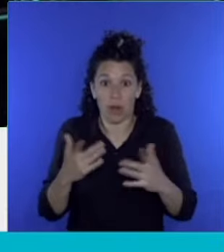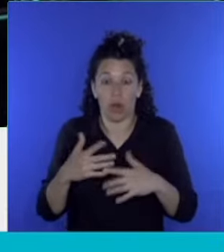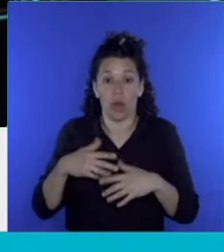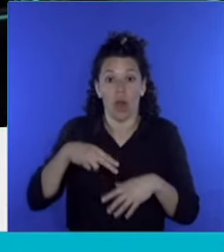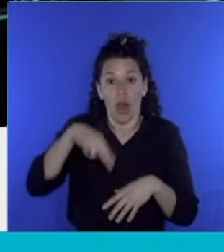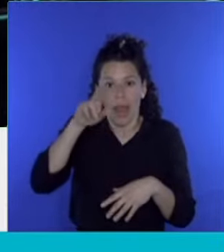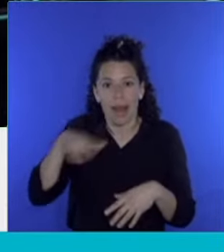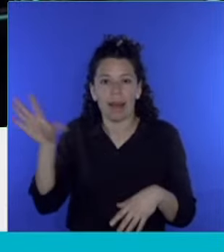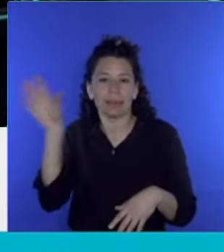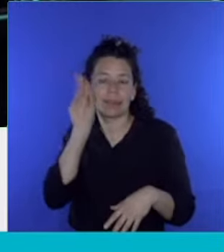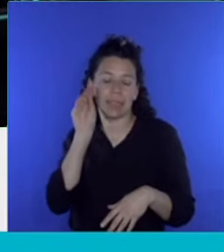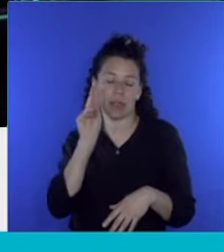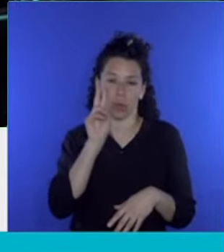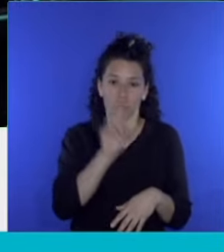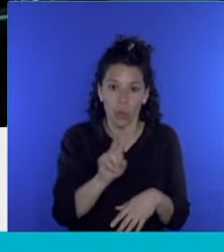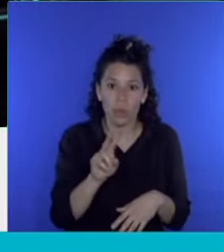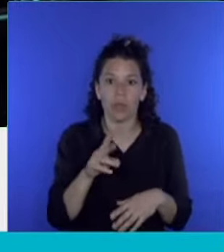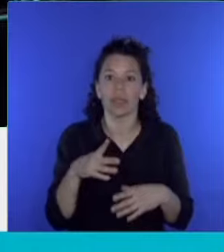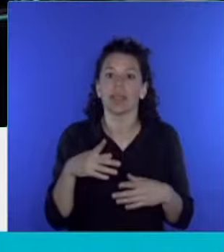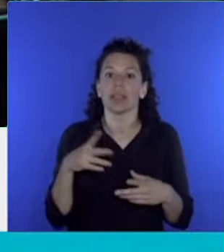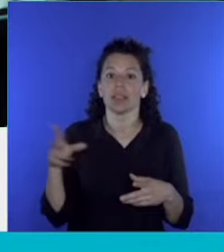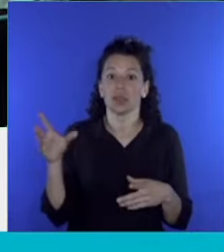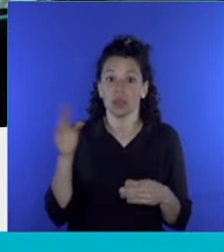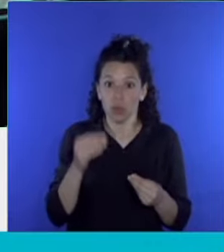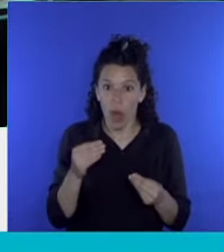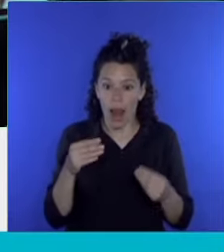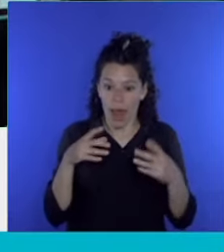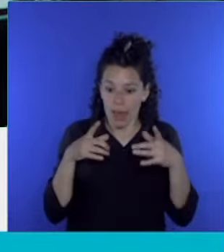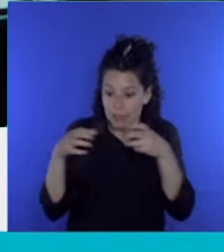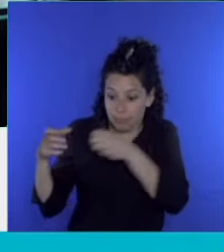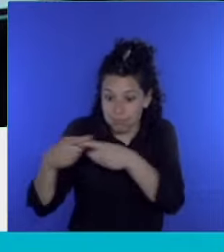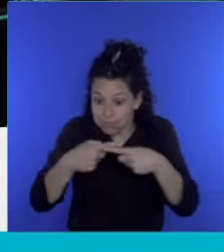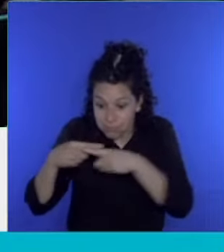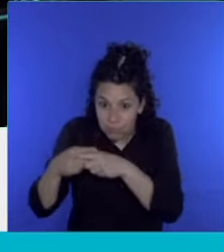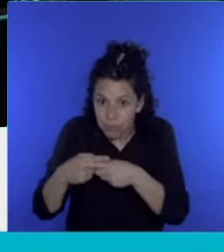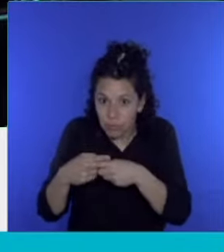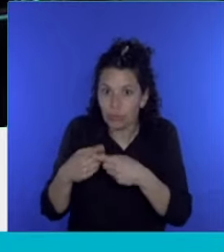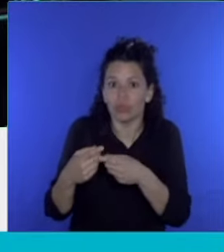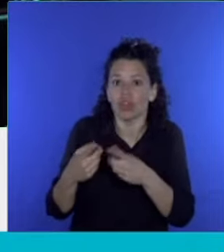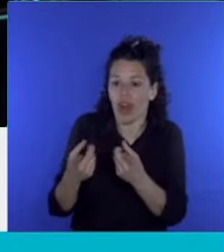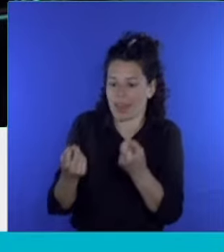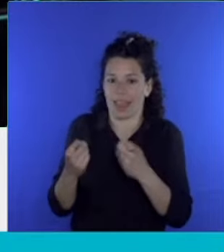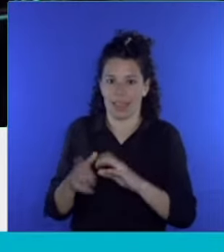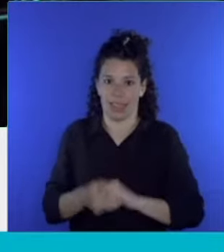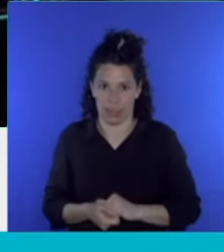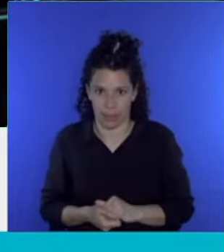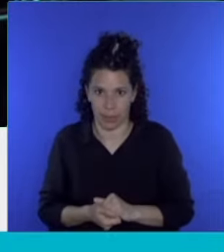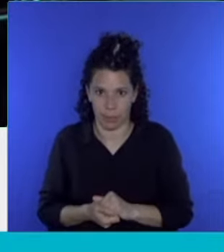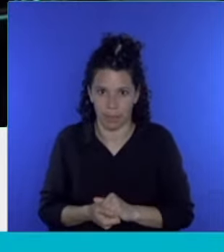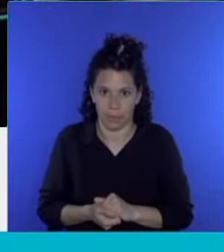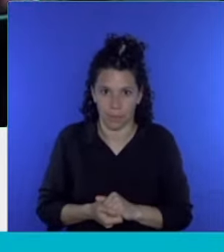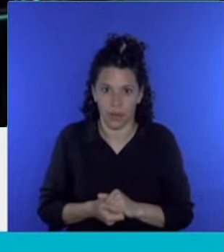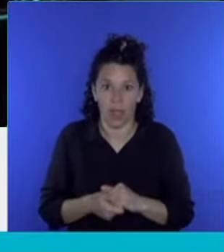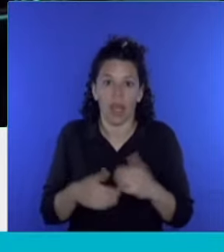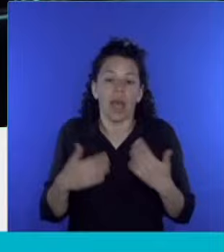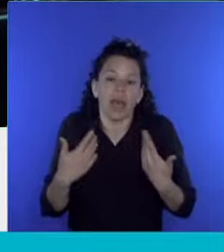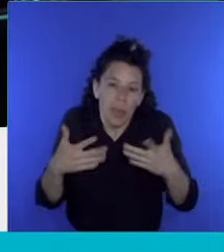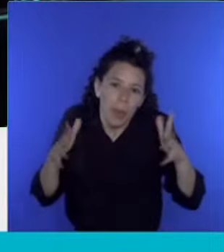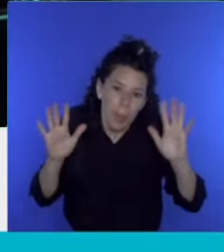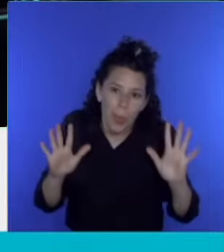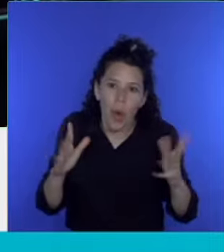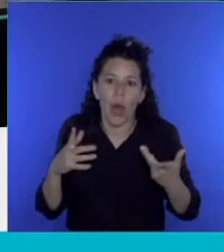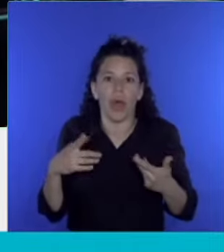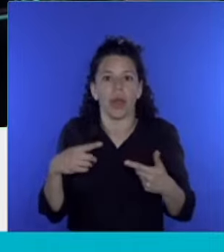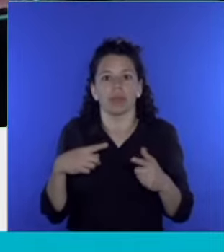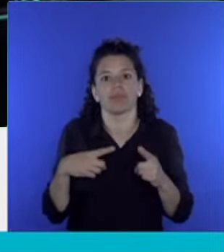Argentina se merece esta discusión podrá ser perfectible o no como decía la diputada se podrán estable algunos